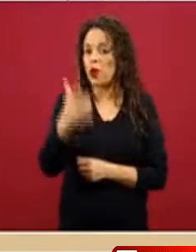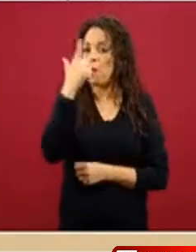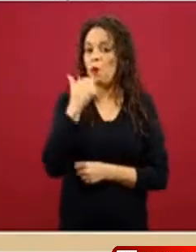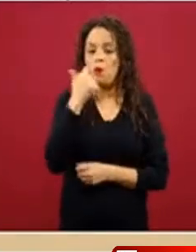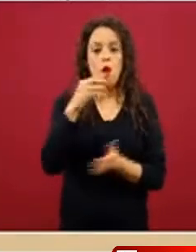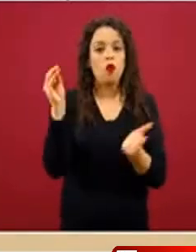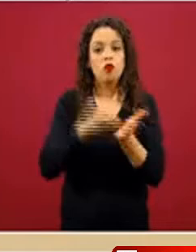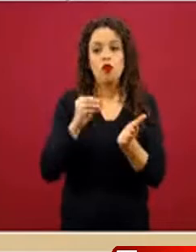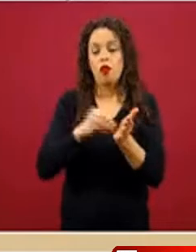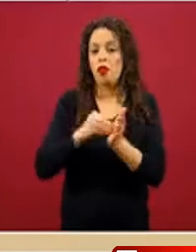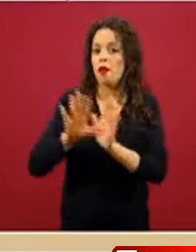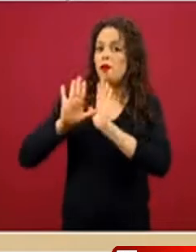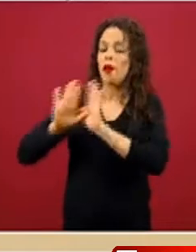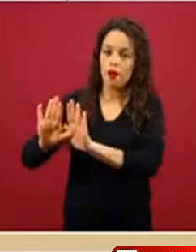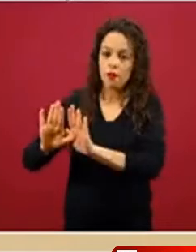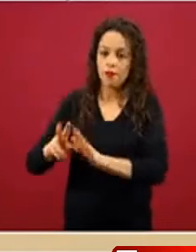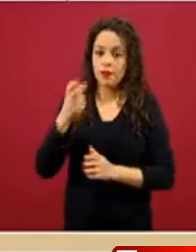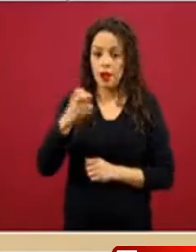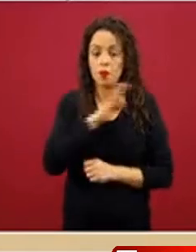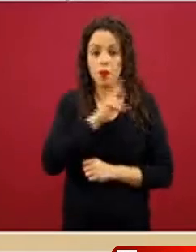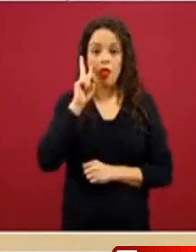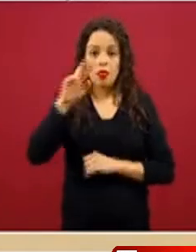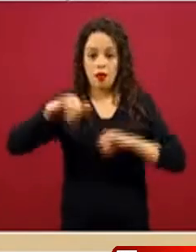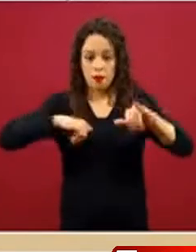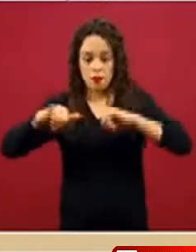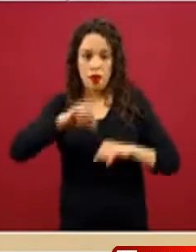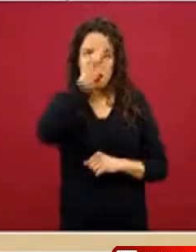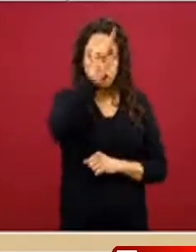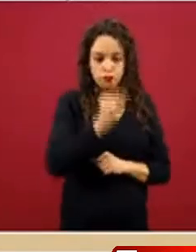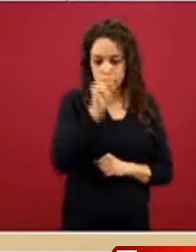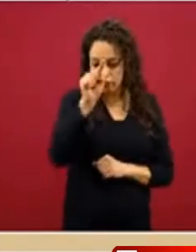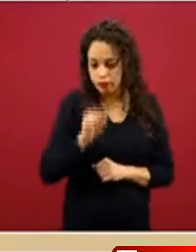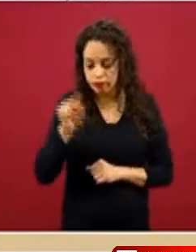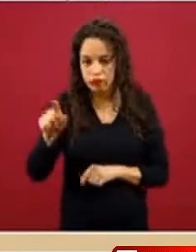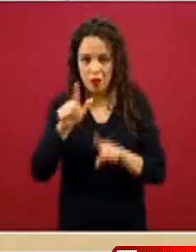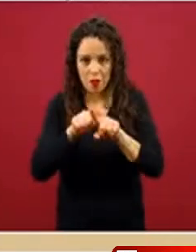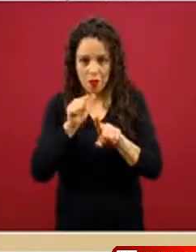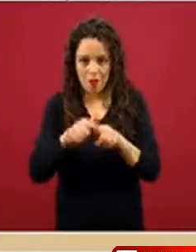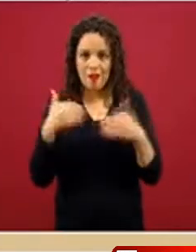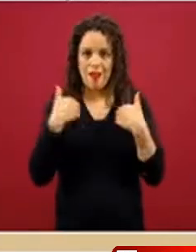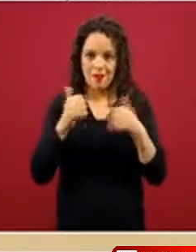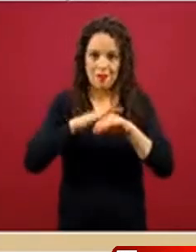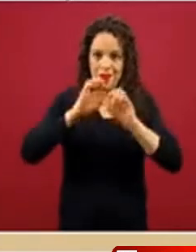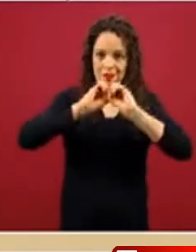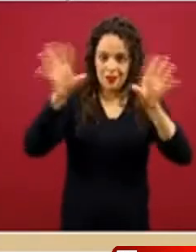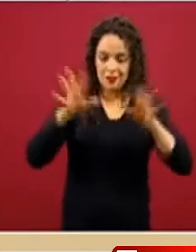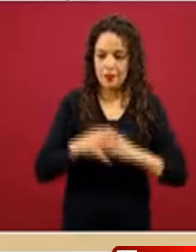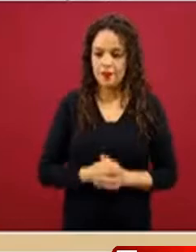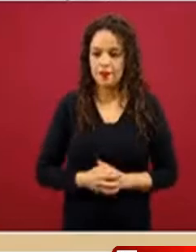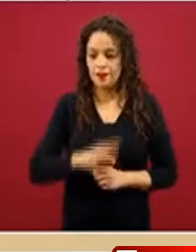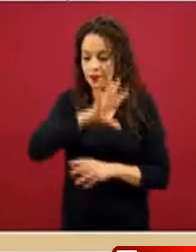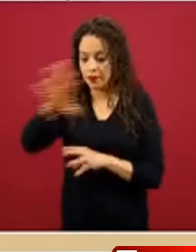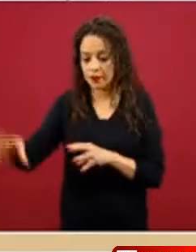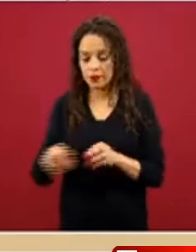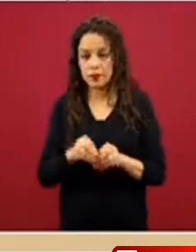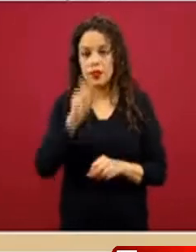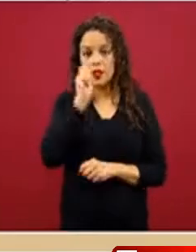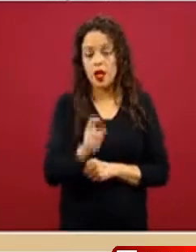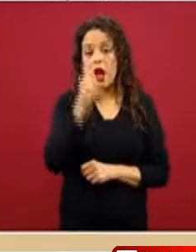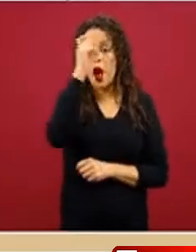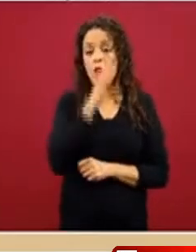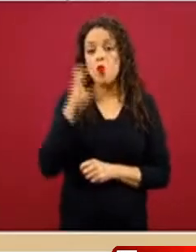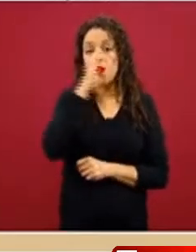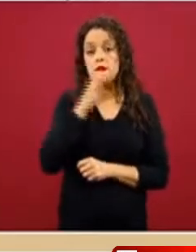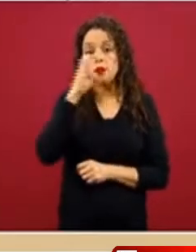rojo. Esta es la distribución y se agregan, si mal no recuerdo, el estado de